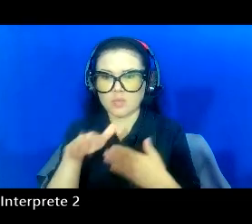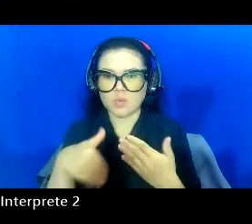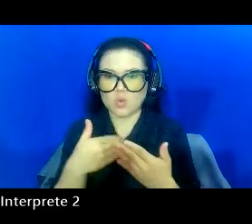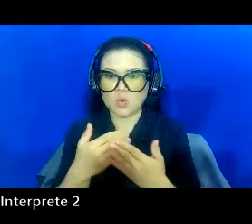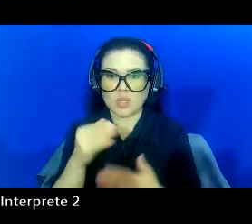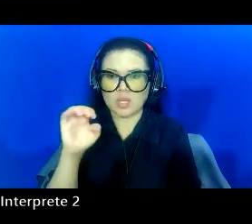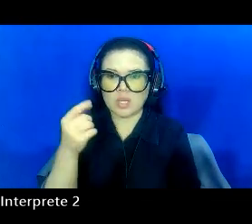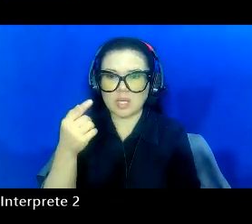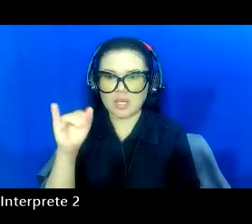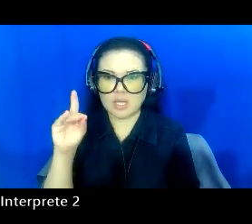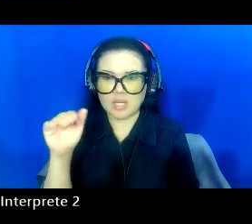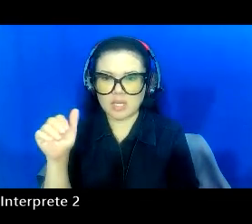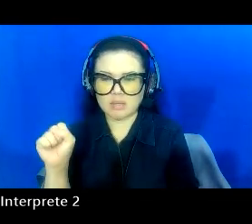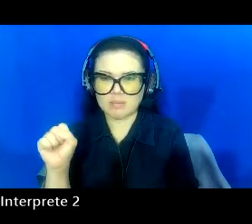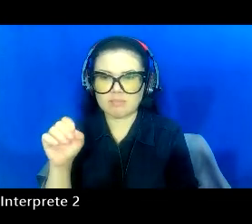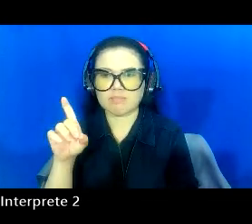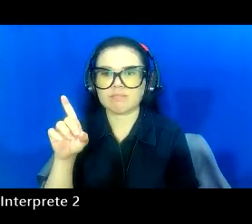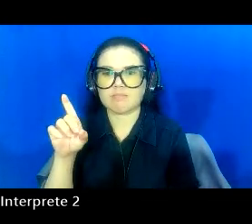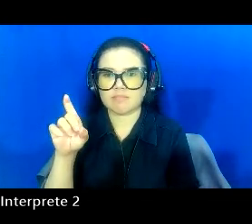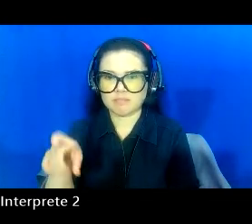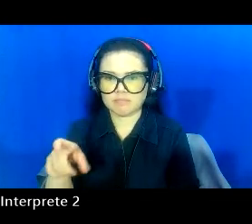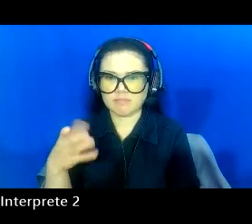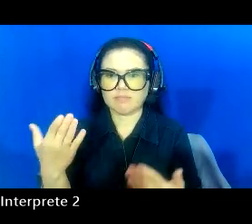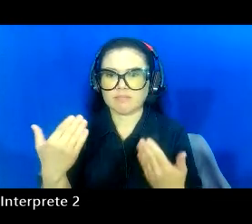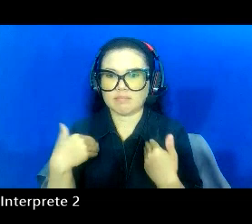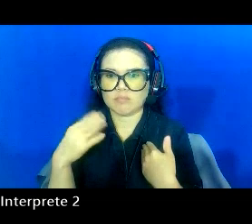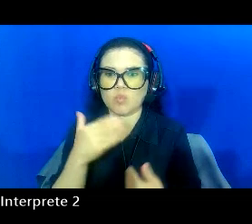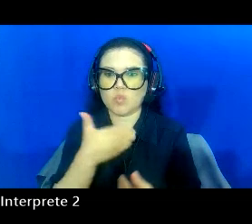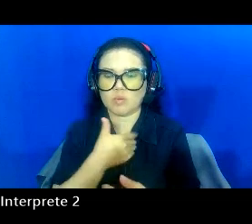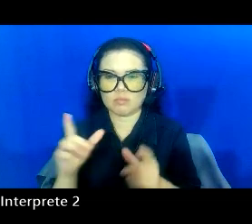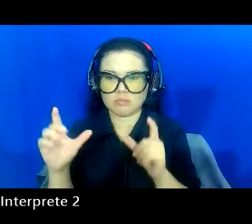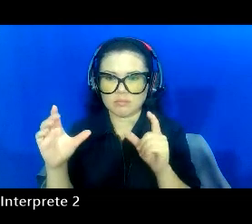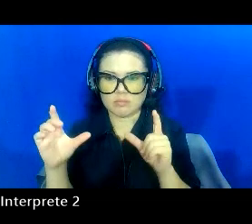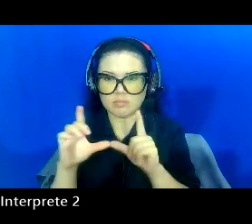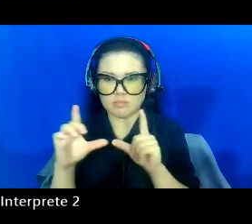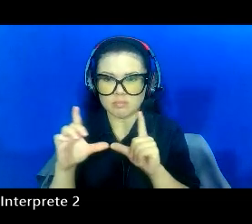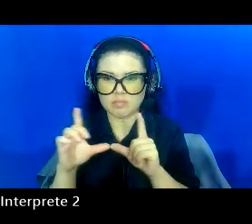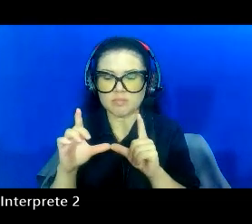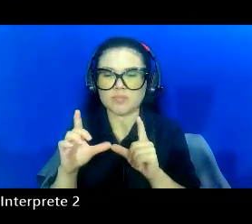tienen que tener la licencia de nosotros. Yo pues, y